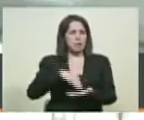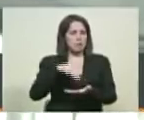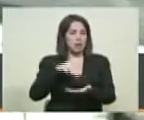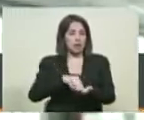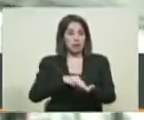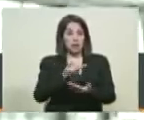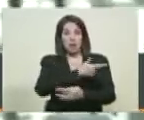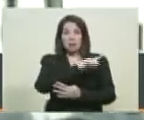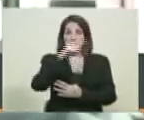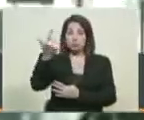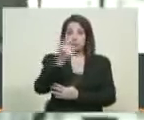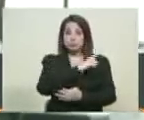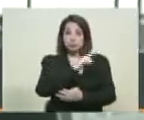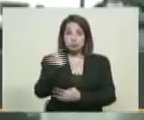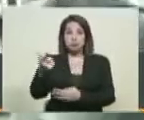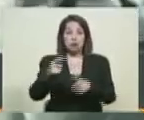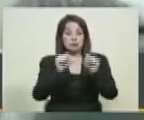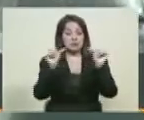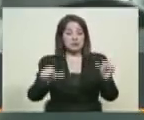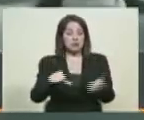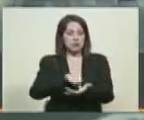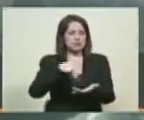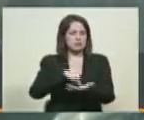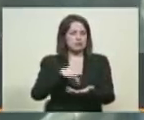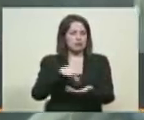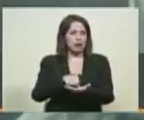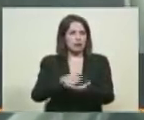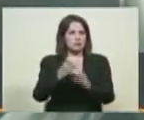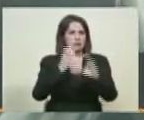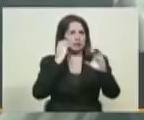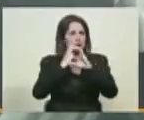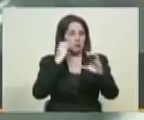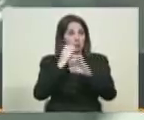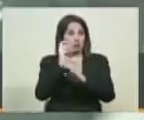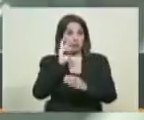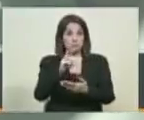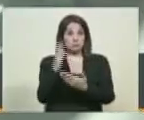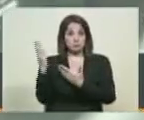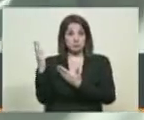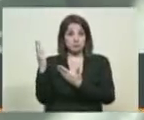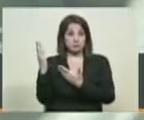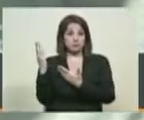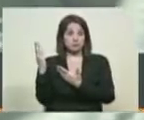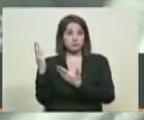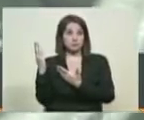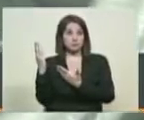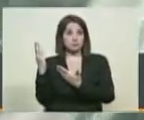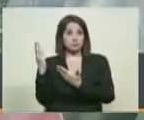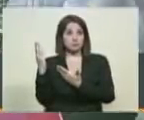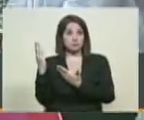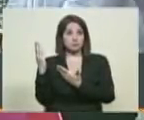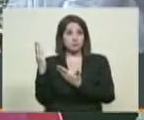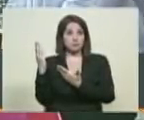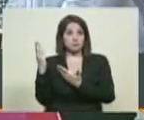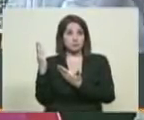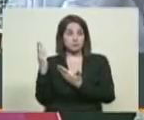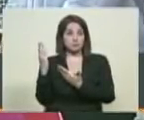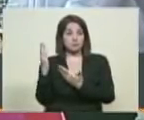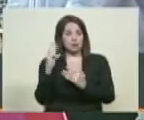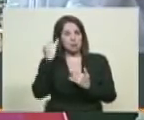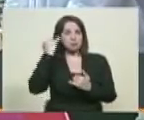sistemas de transporte centrales que tiene la gran capital, Transmiranda. Verdaderamente es una